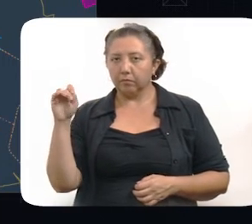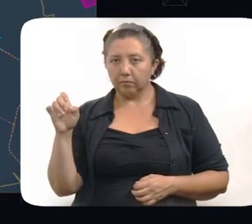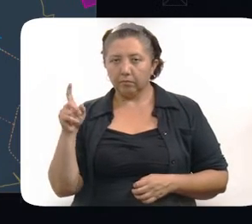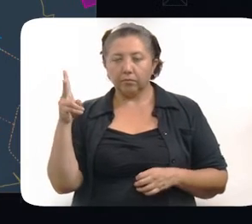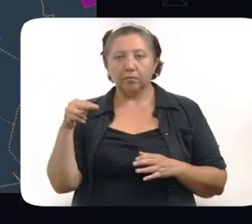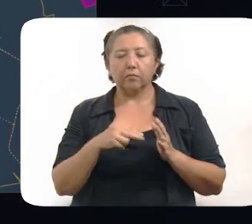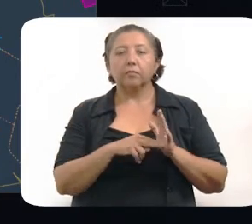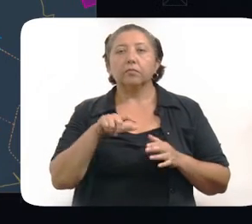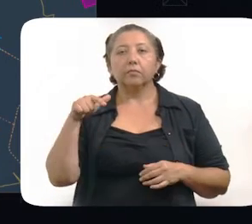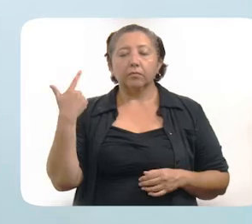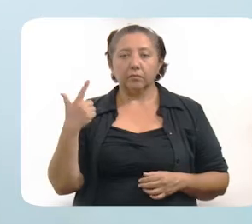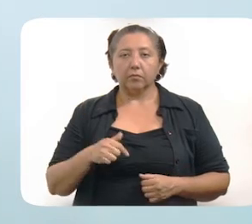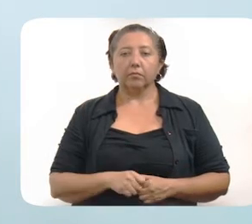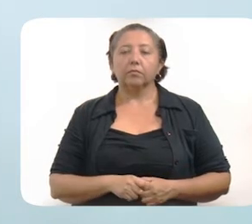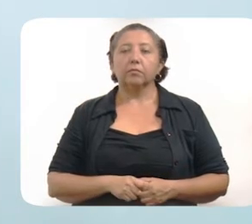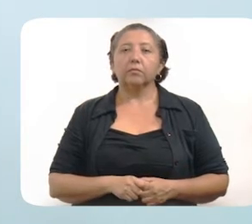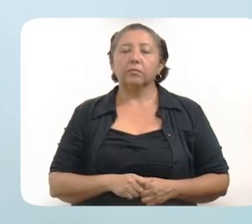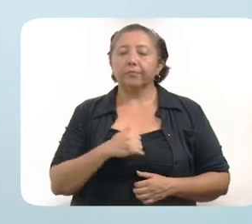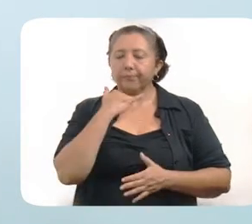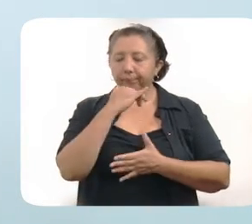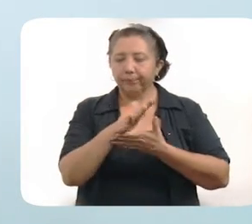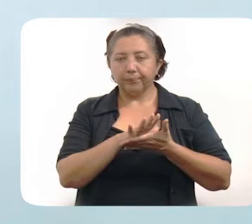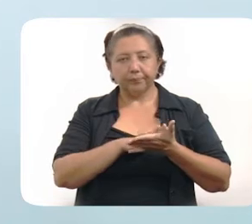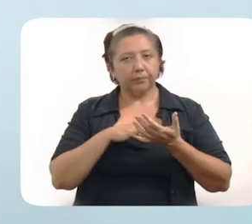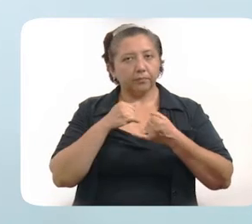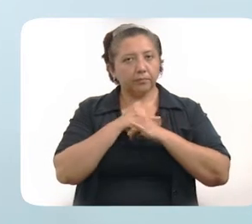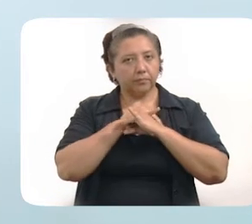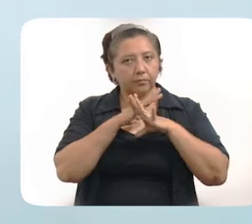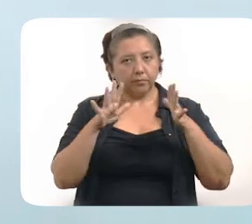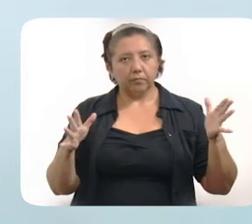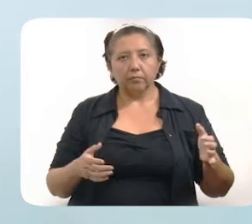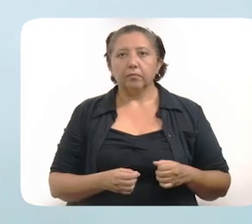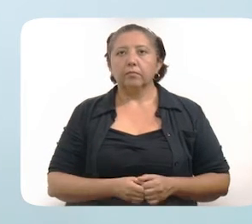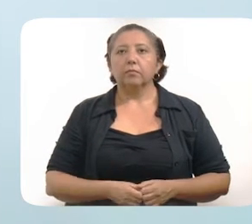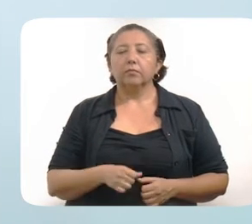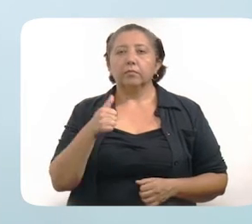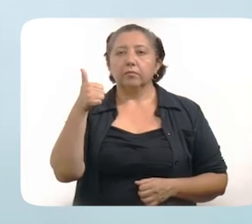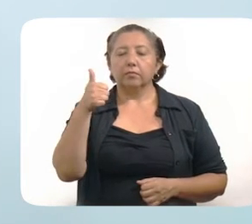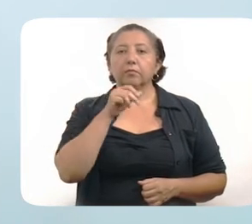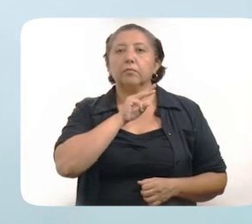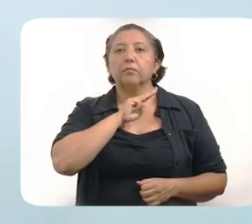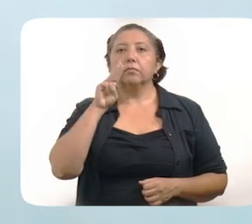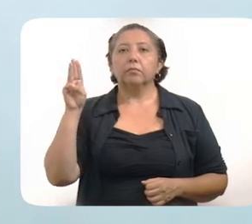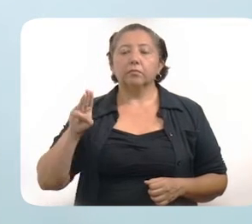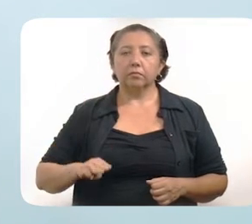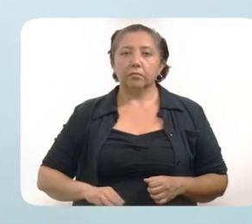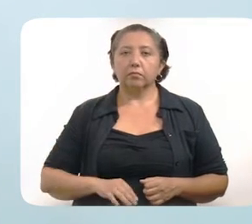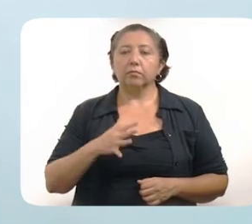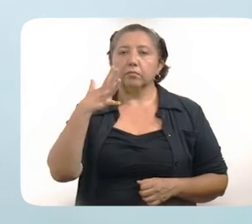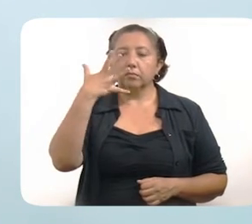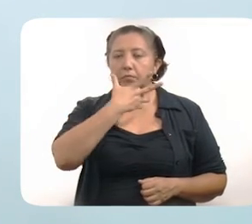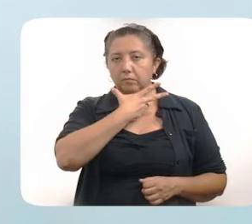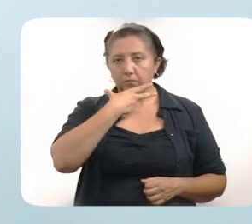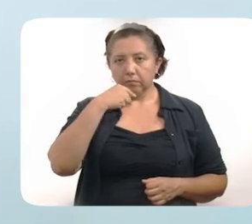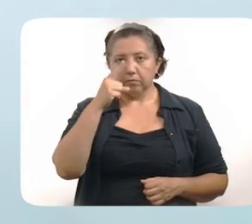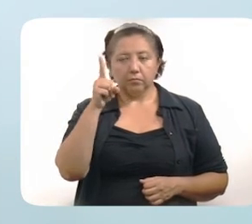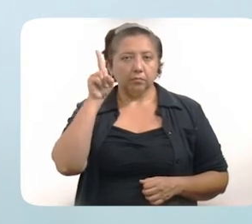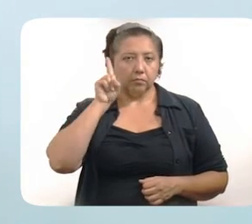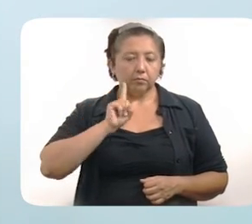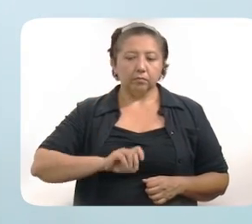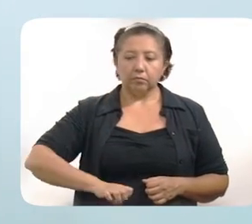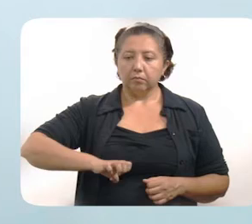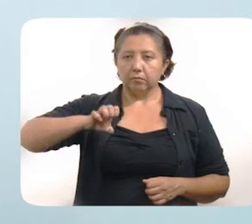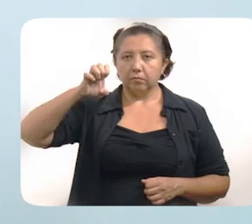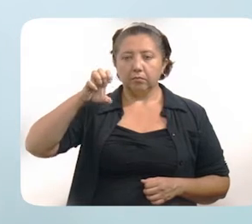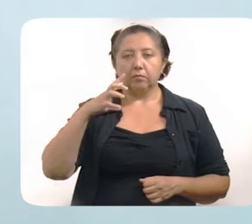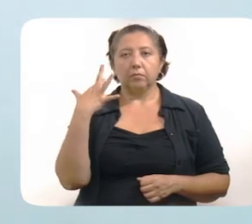2012 lamentablemente en este parte médico informamos de seis fallecimientos son cinco hombres y una mujer de